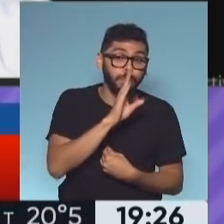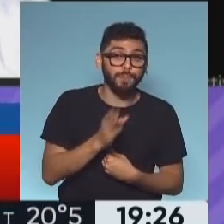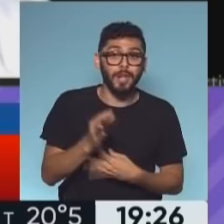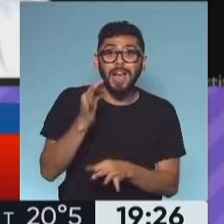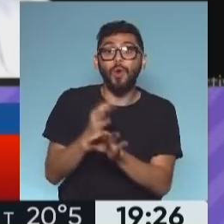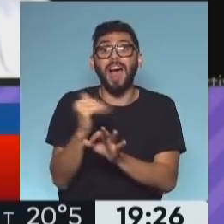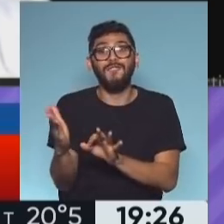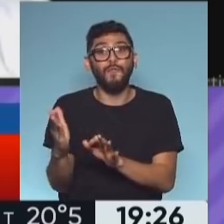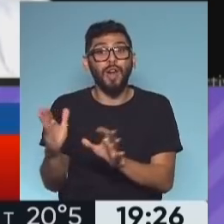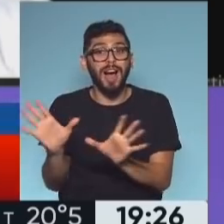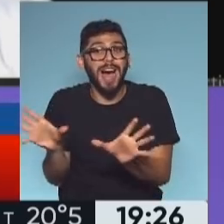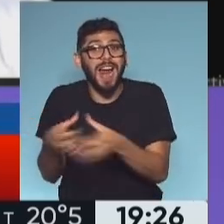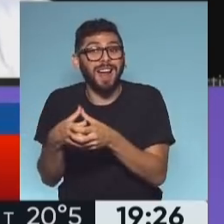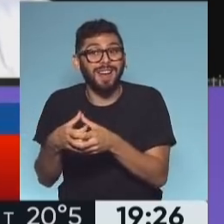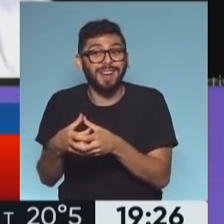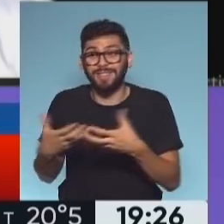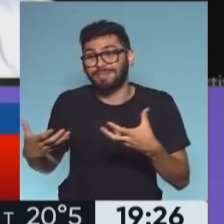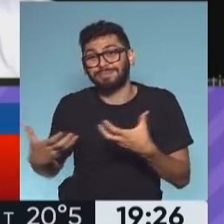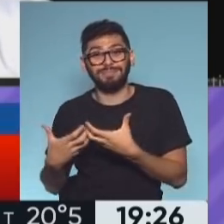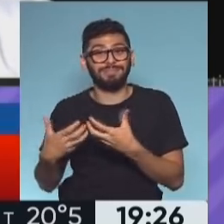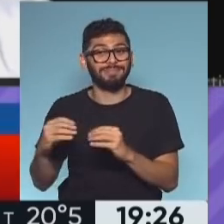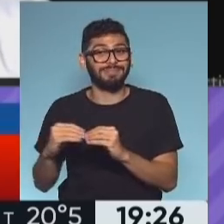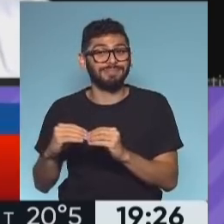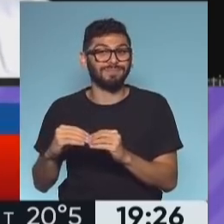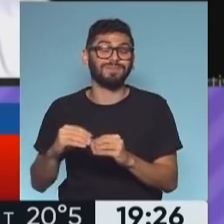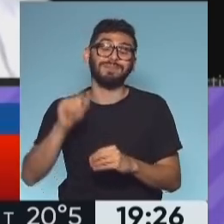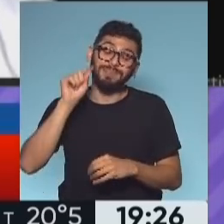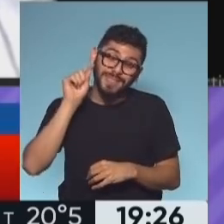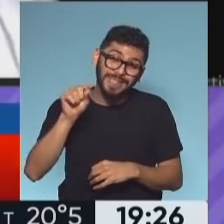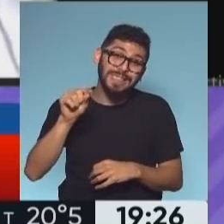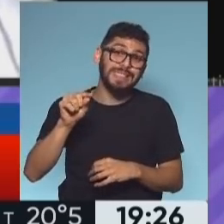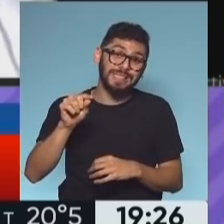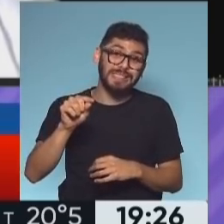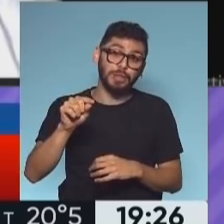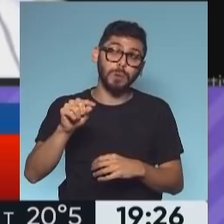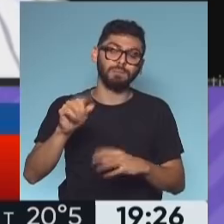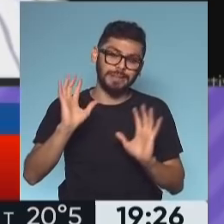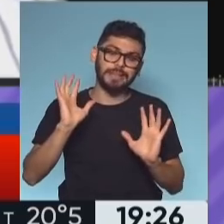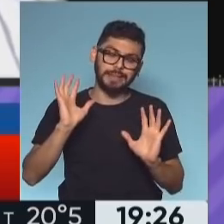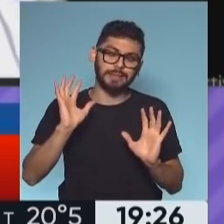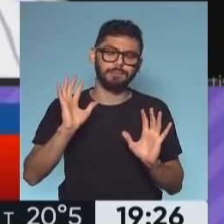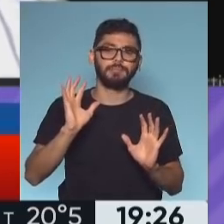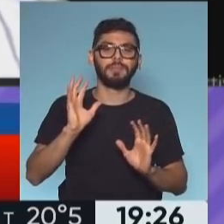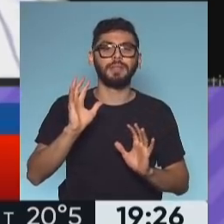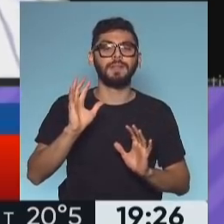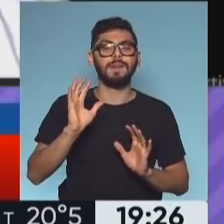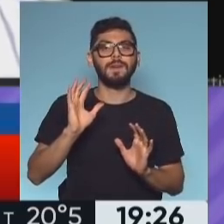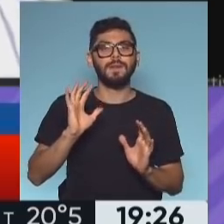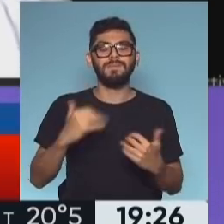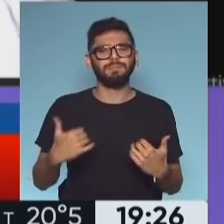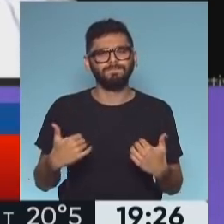de la escuela. Entonces, esto tiene un impacto, sin duda. Pero yo